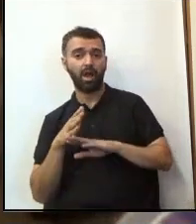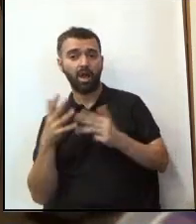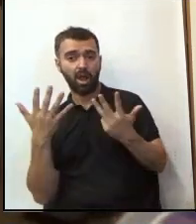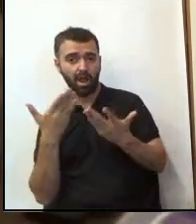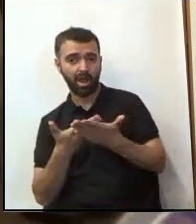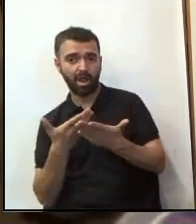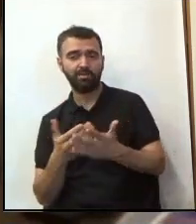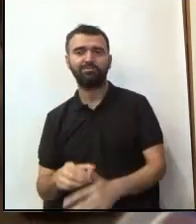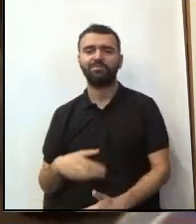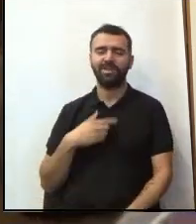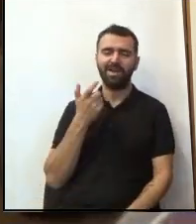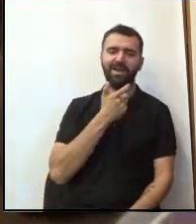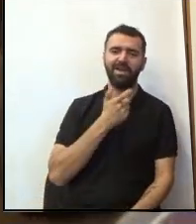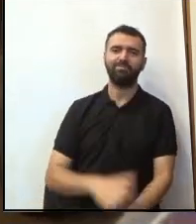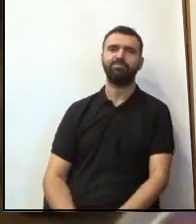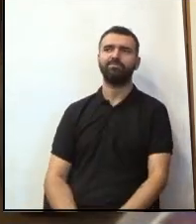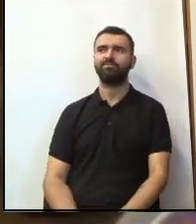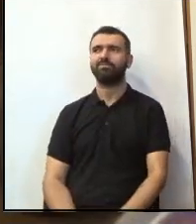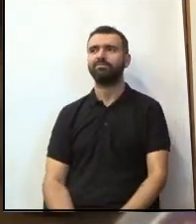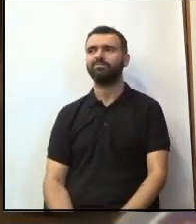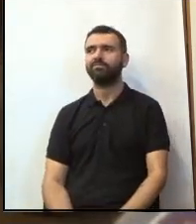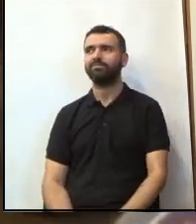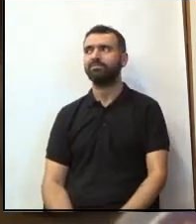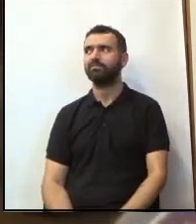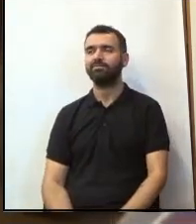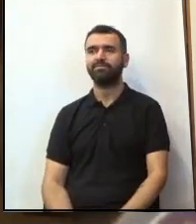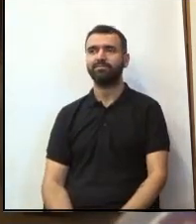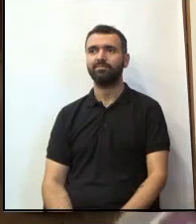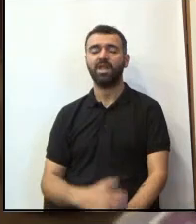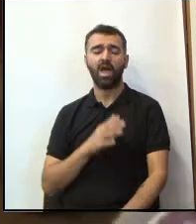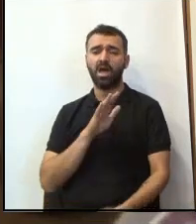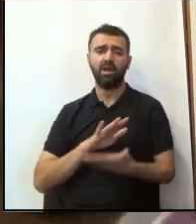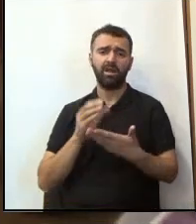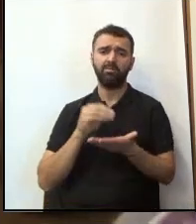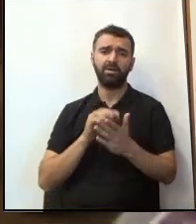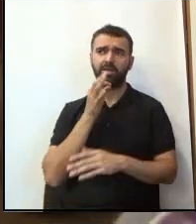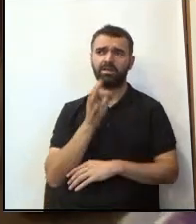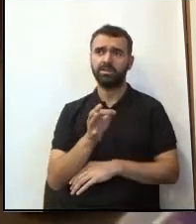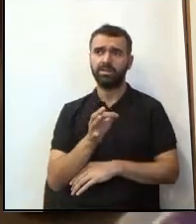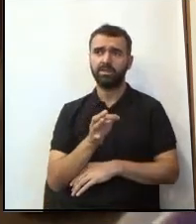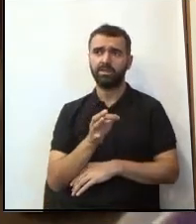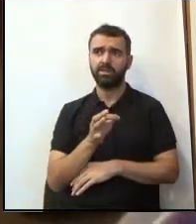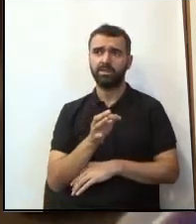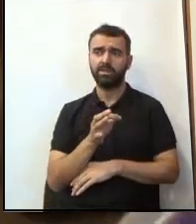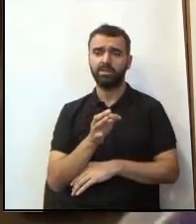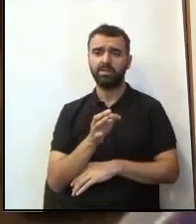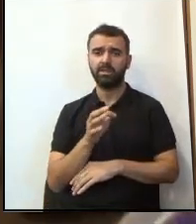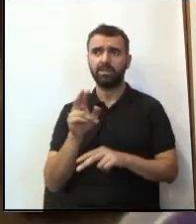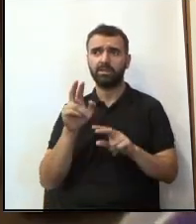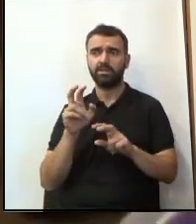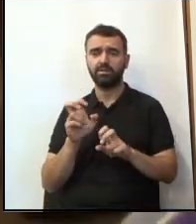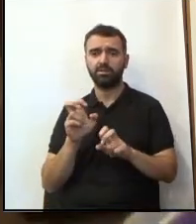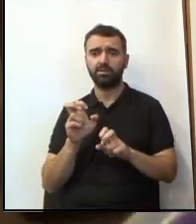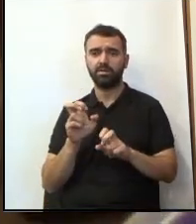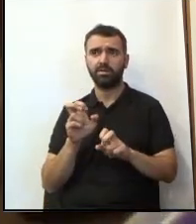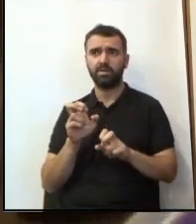No tengo nada más que decir, solo de que las situaciones... Parece que hay algunas personas que quieren que le vaya mal a Chile,